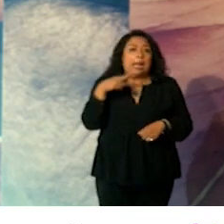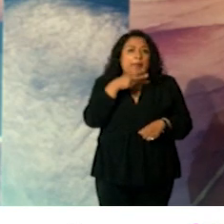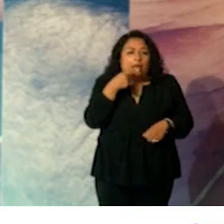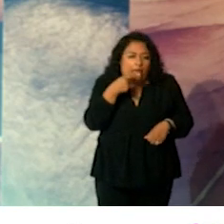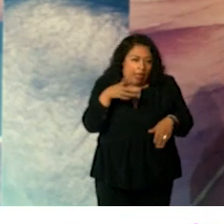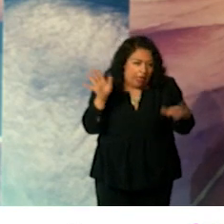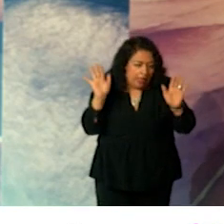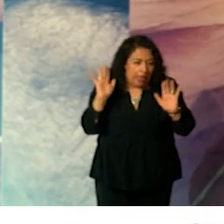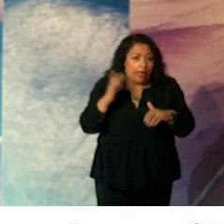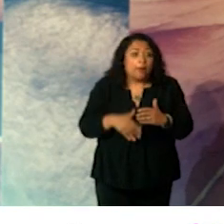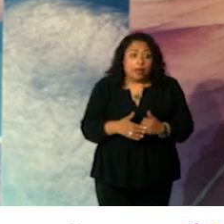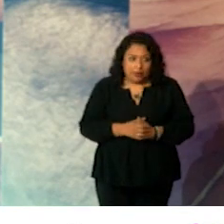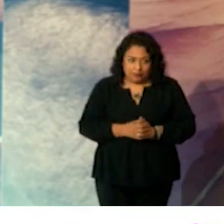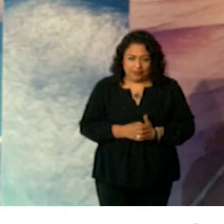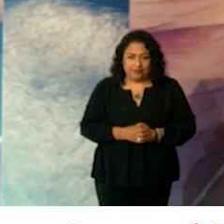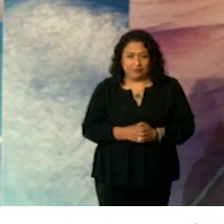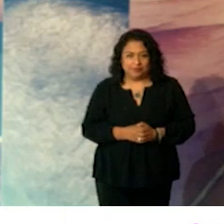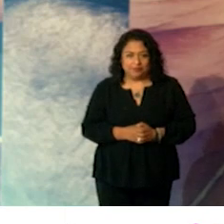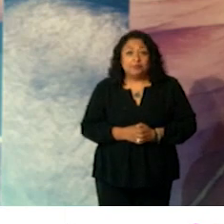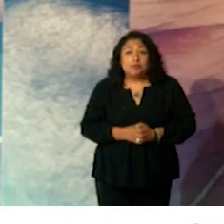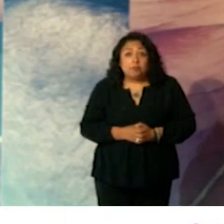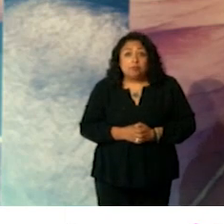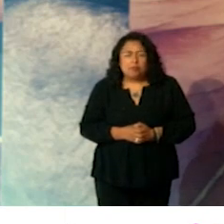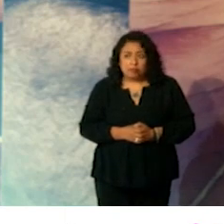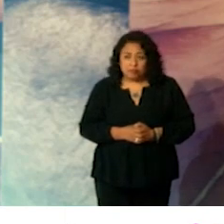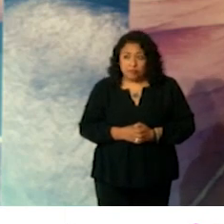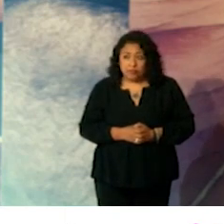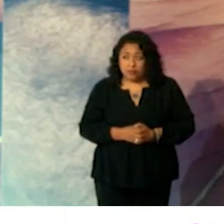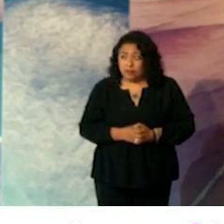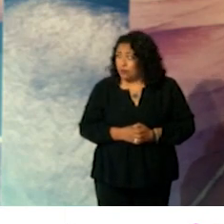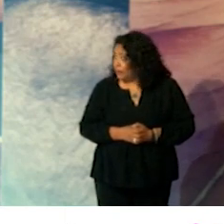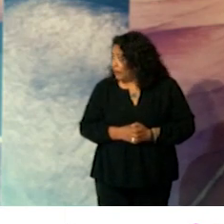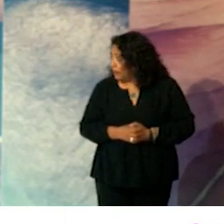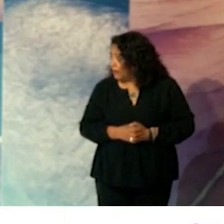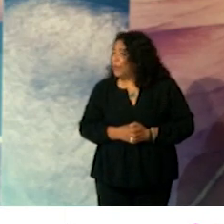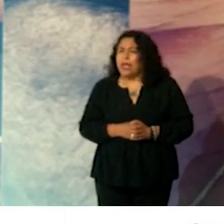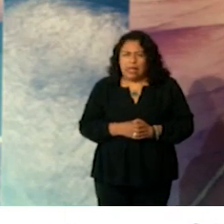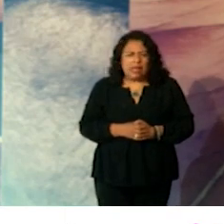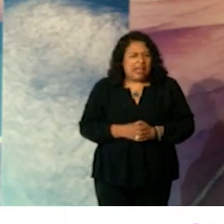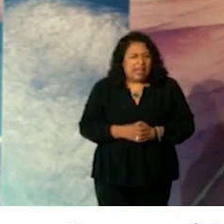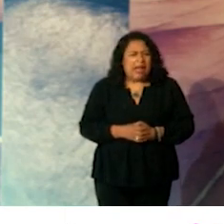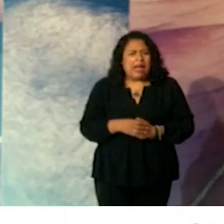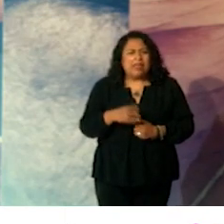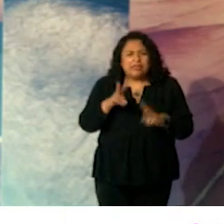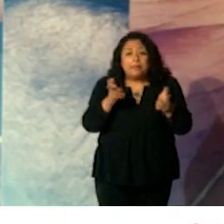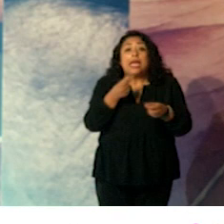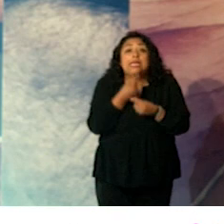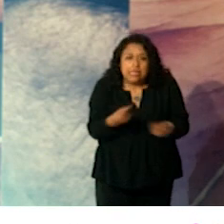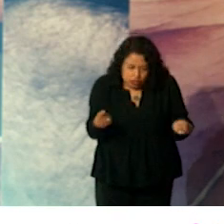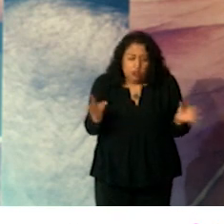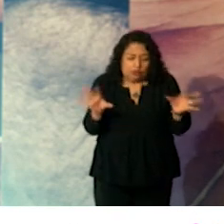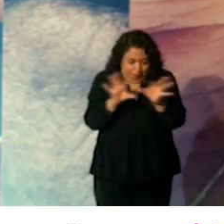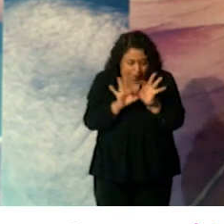que en una de esas la hago. Téngame fe. A ver, ruta a futuro. Hablemos de niñez, yo creo que hablemos de niñez. Toca,